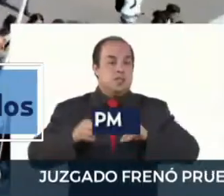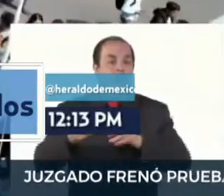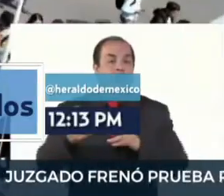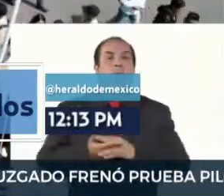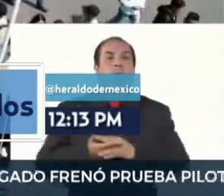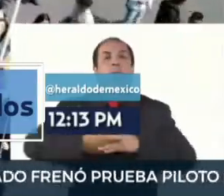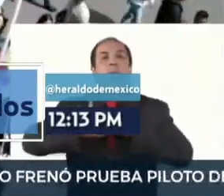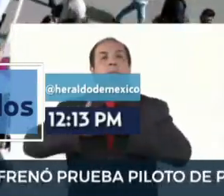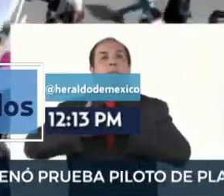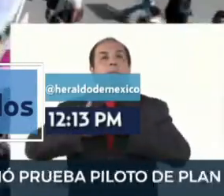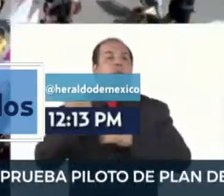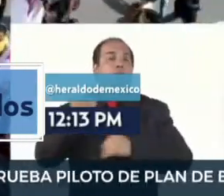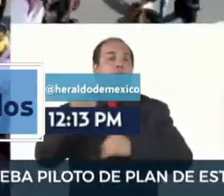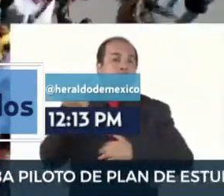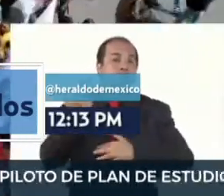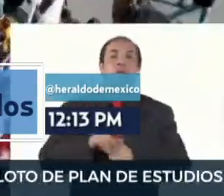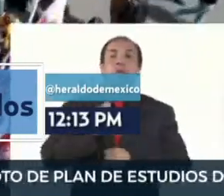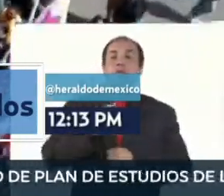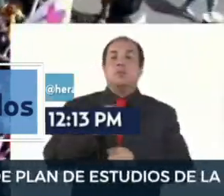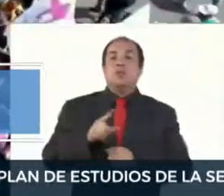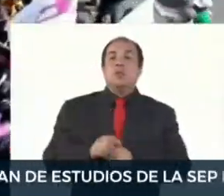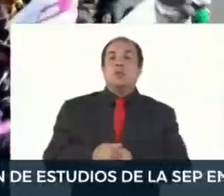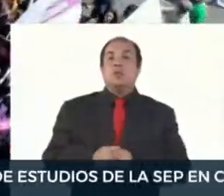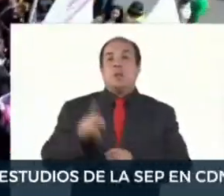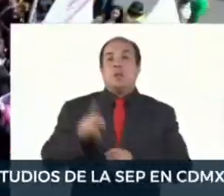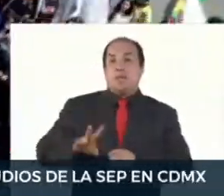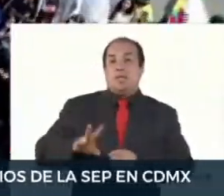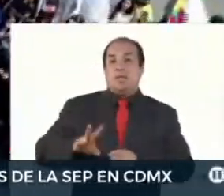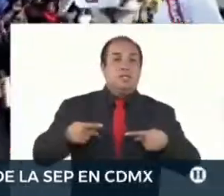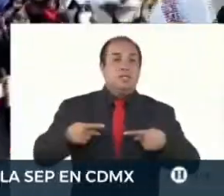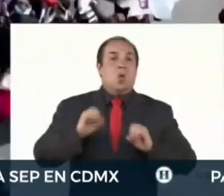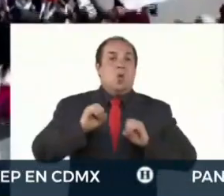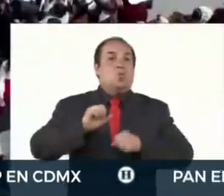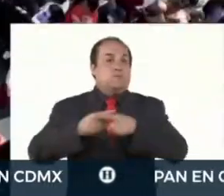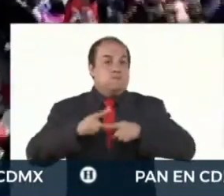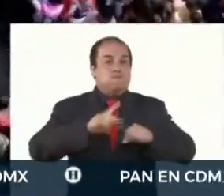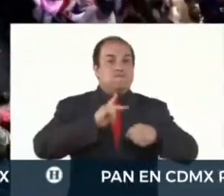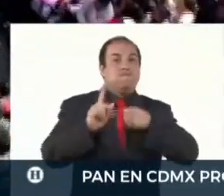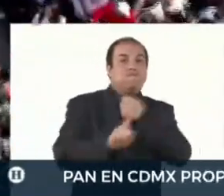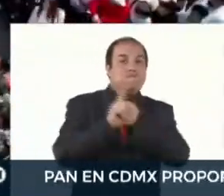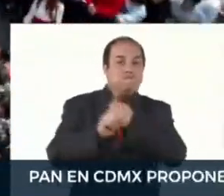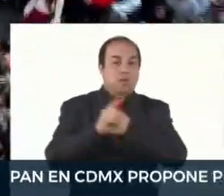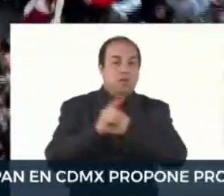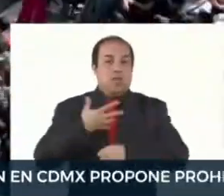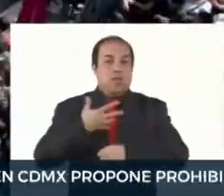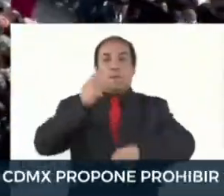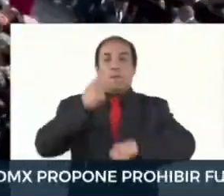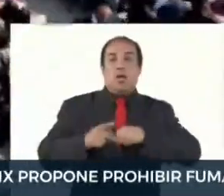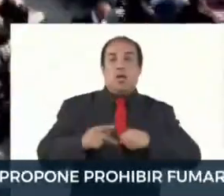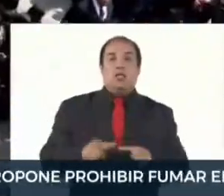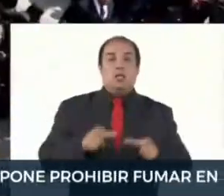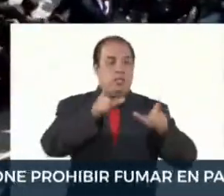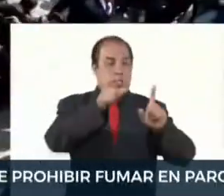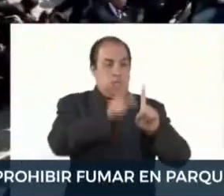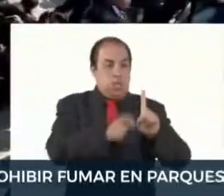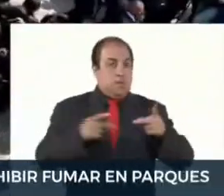Manuel López Obrador. También está esta mañana tarde aquí en el Auditorio Nacional senadores de la República, de todos los partidos